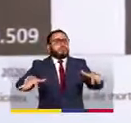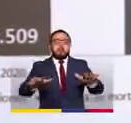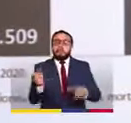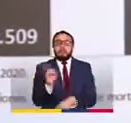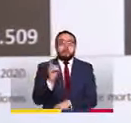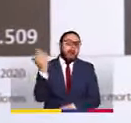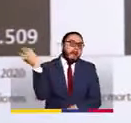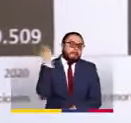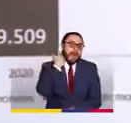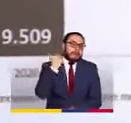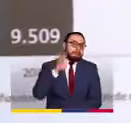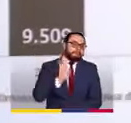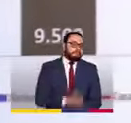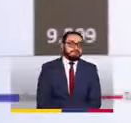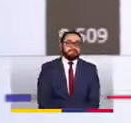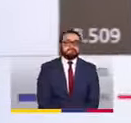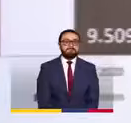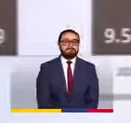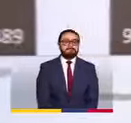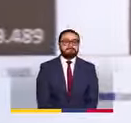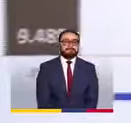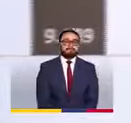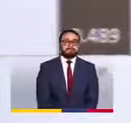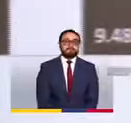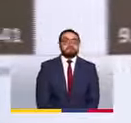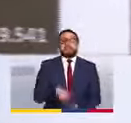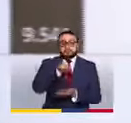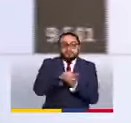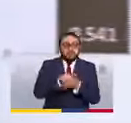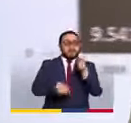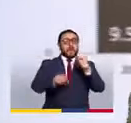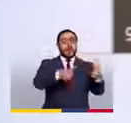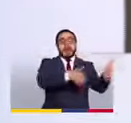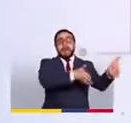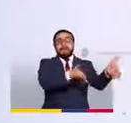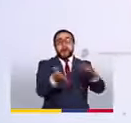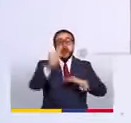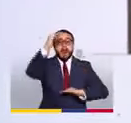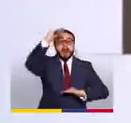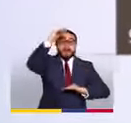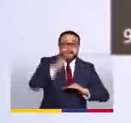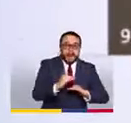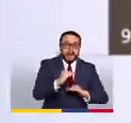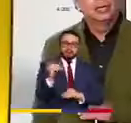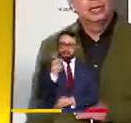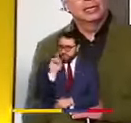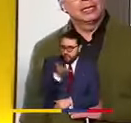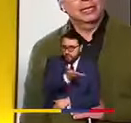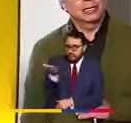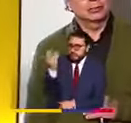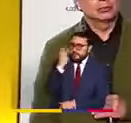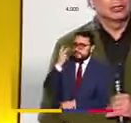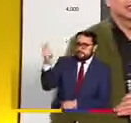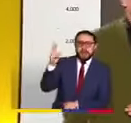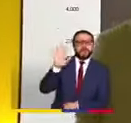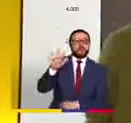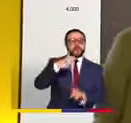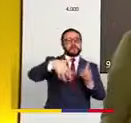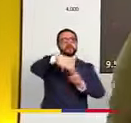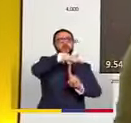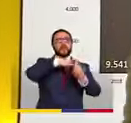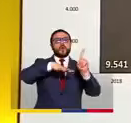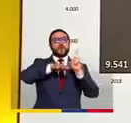humano. Y por eso no bajan las tasas de mortalidad, como lo pueden ver en el caso